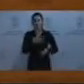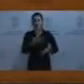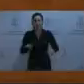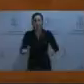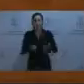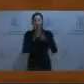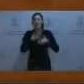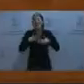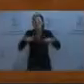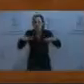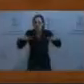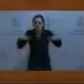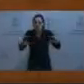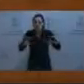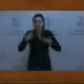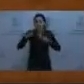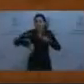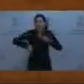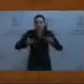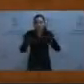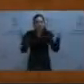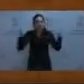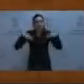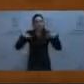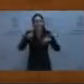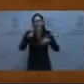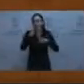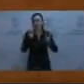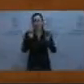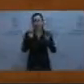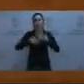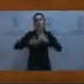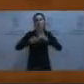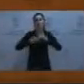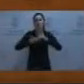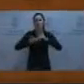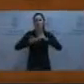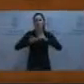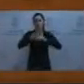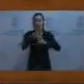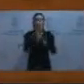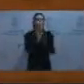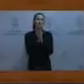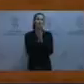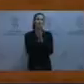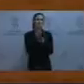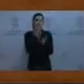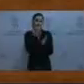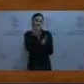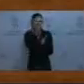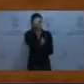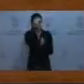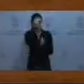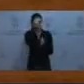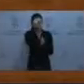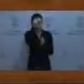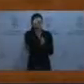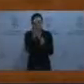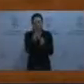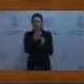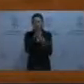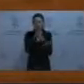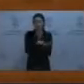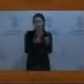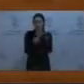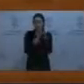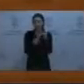les pongo ningún límite ni ninguna. Es decir, que nos digan si es que algo tienen en la cabeza, si tienen algún plan,